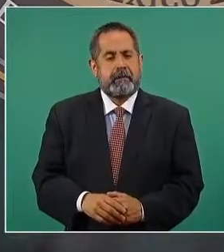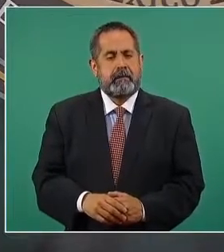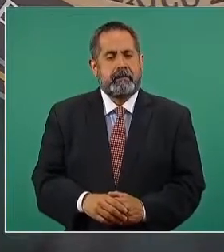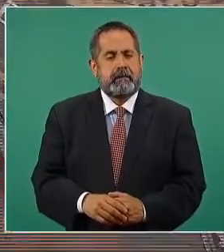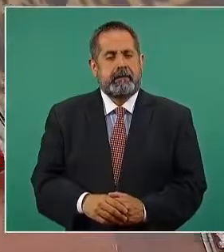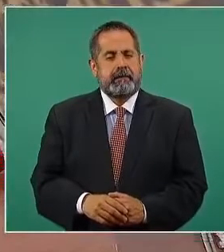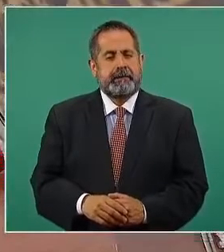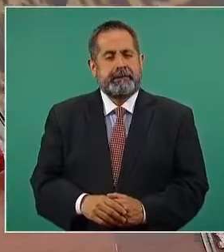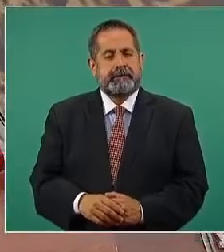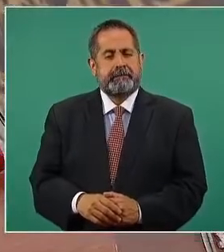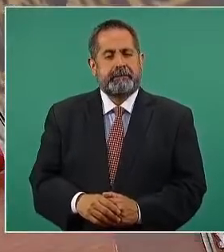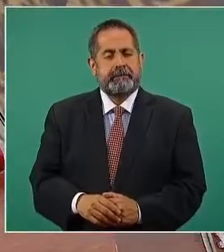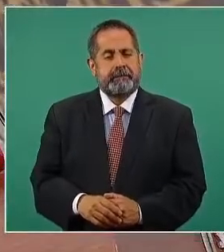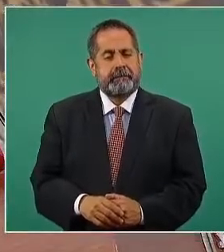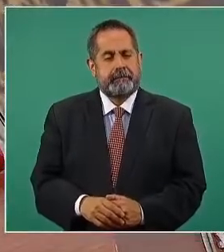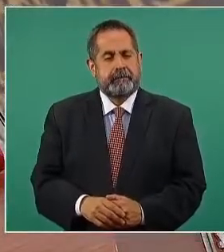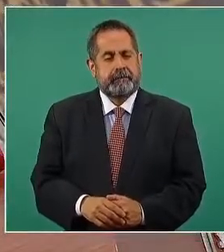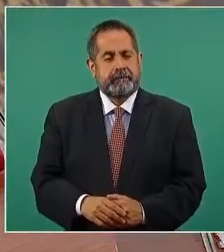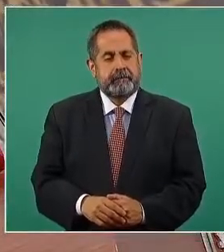el poder